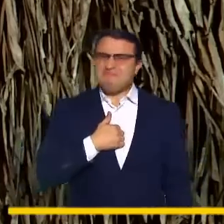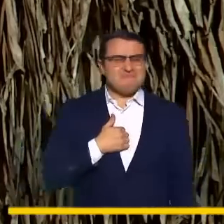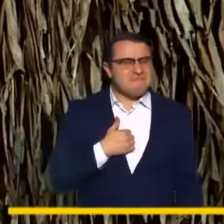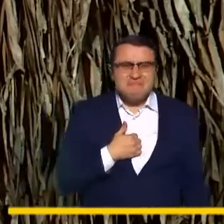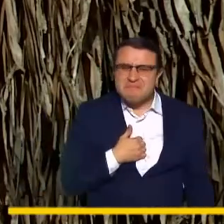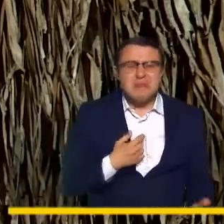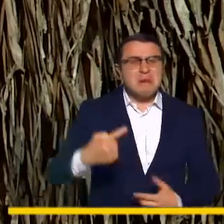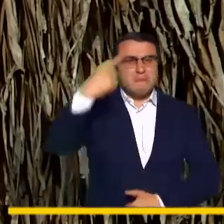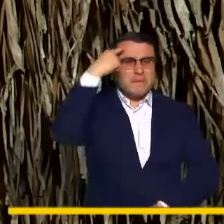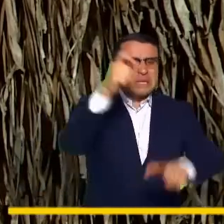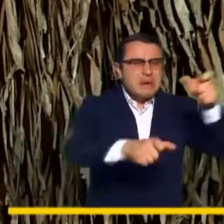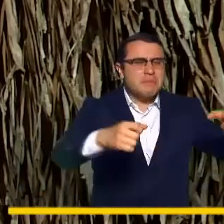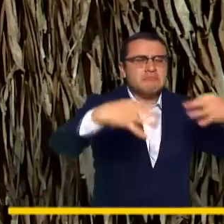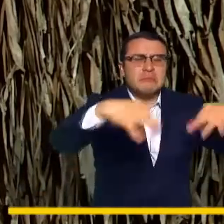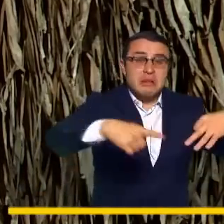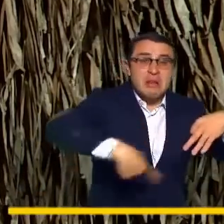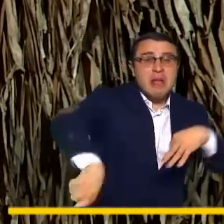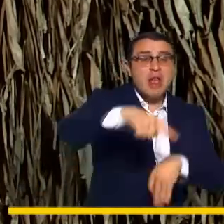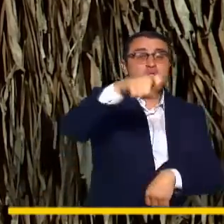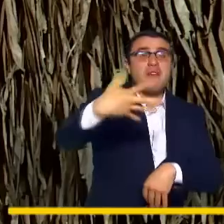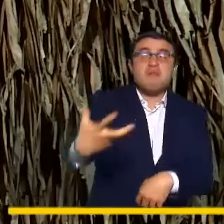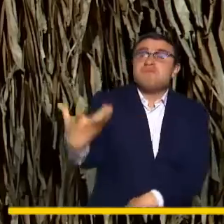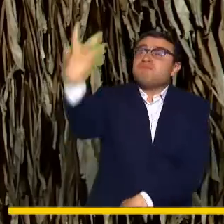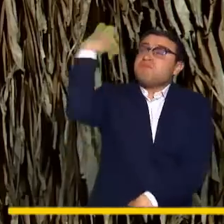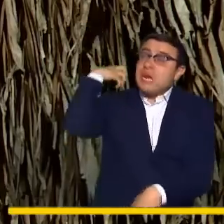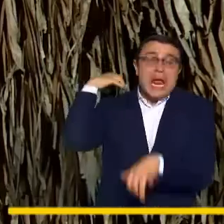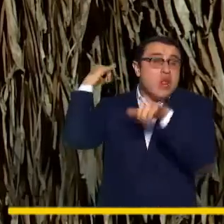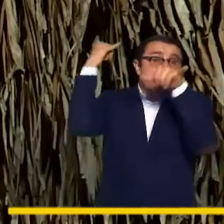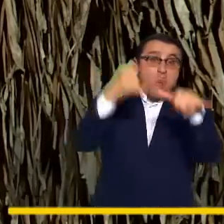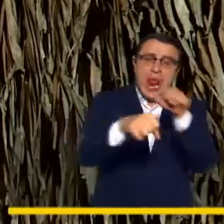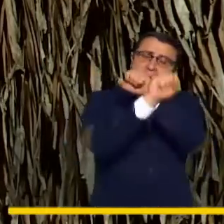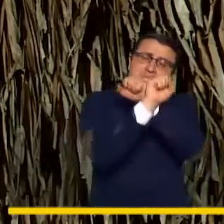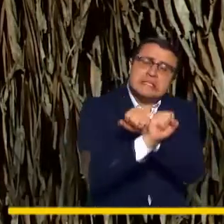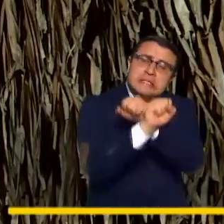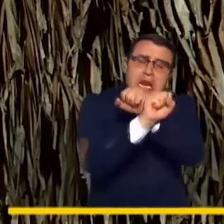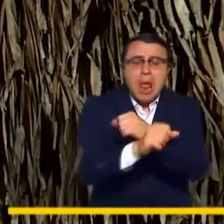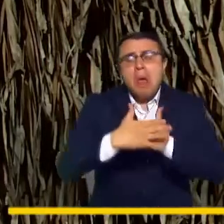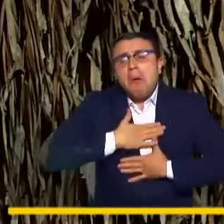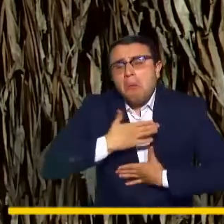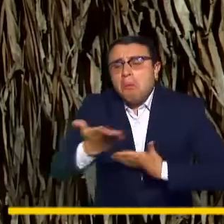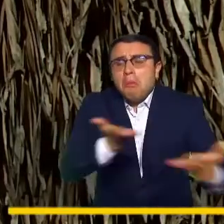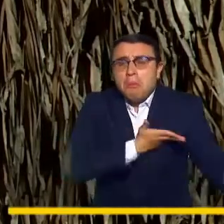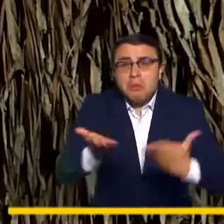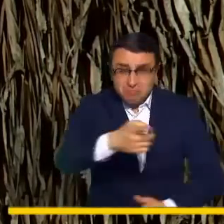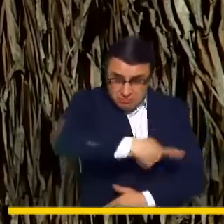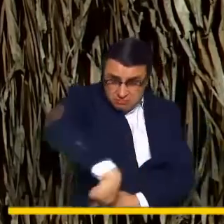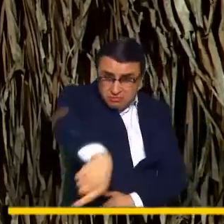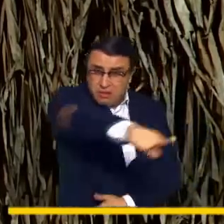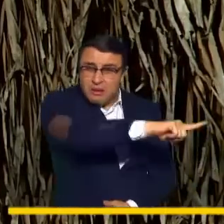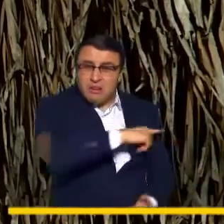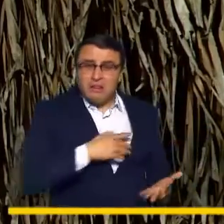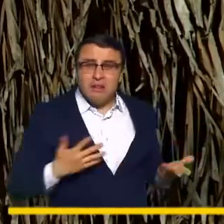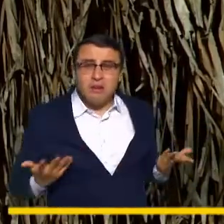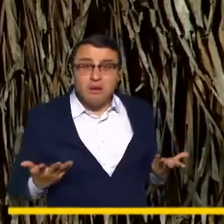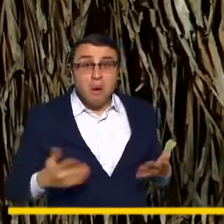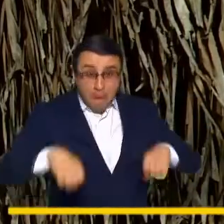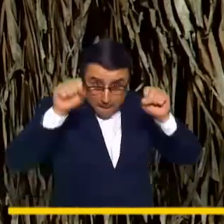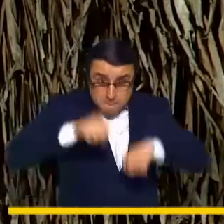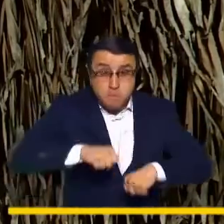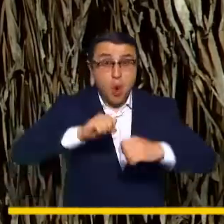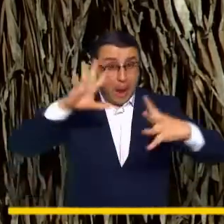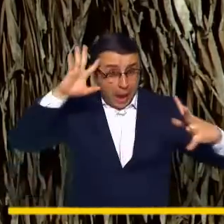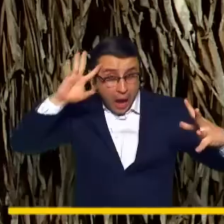debía mantenerse como antaño los esclavos y los siervos? Así no se puede hacer la